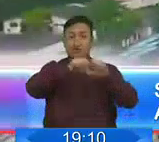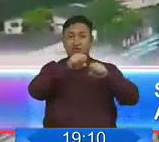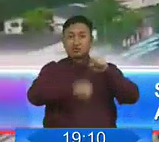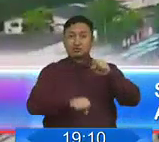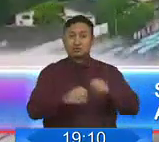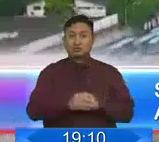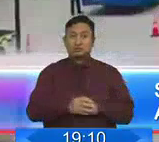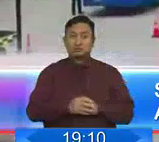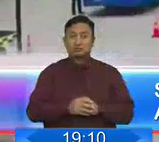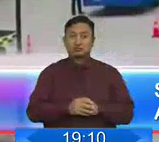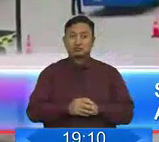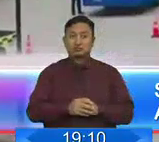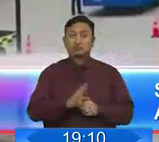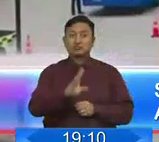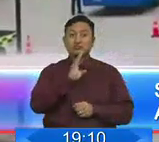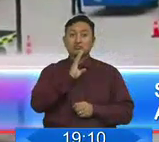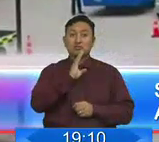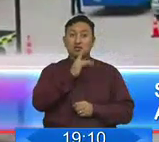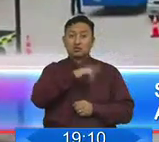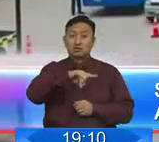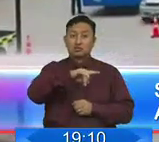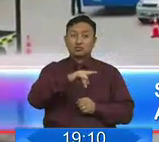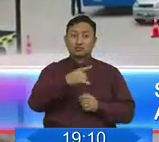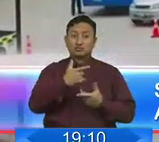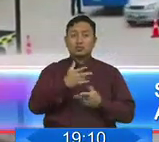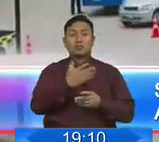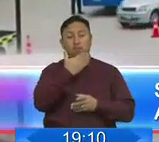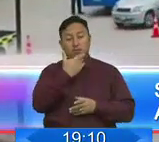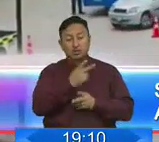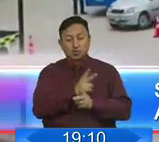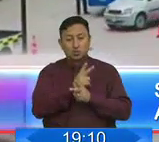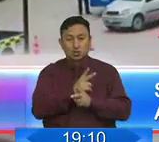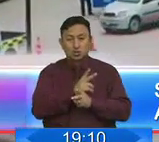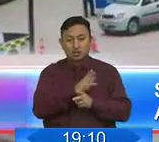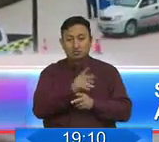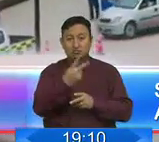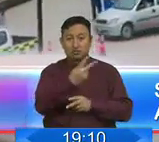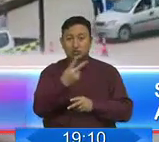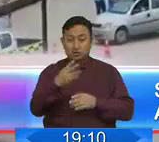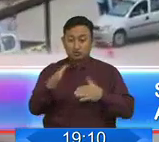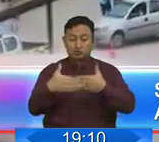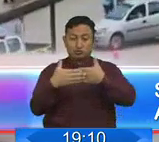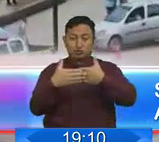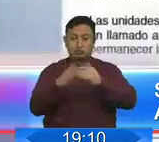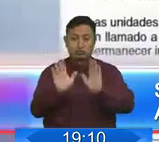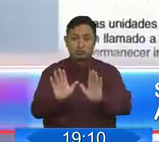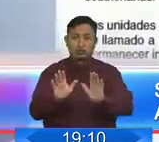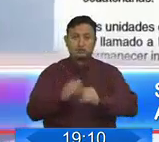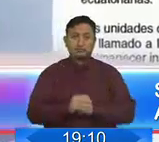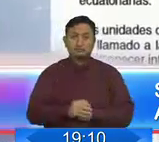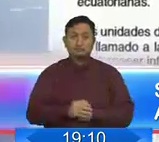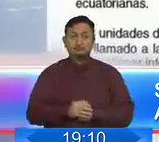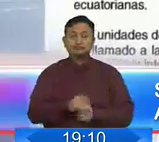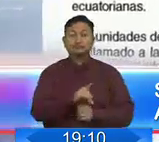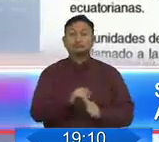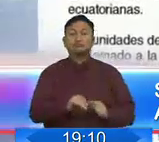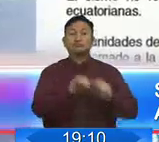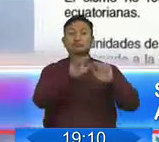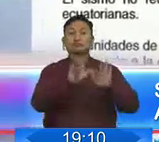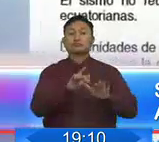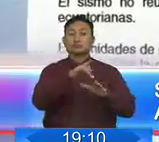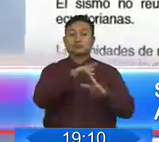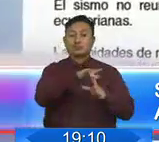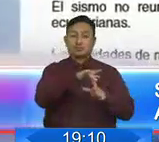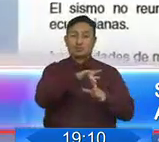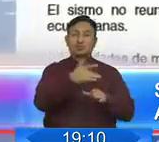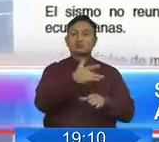sus canaletas de aguas lluvias, por lo que como medida preventiva se cerraron 2 de los 3 carriles. Según la Secretaría de Riesgos, el